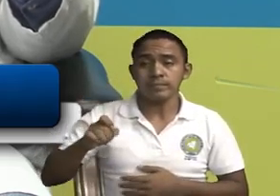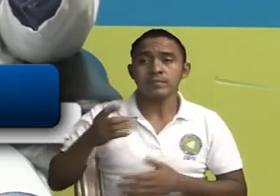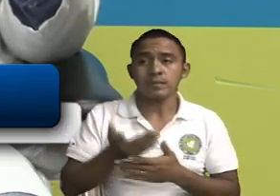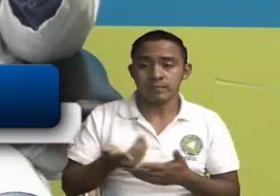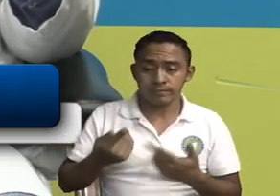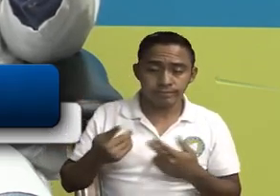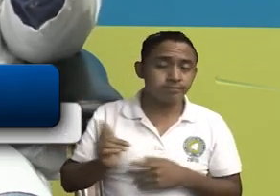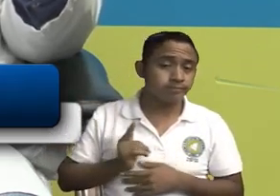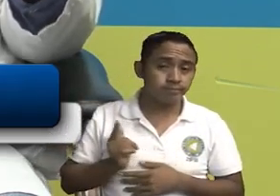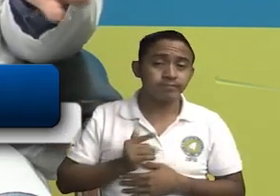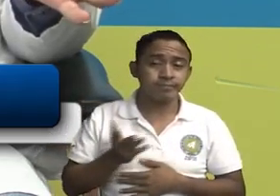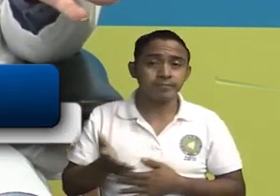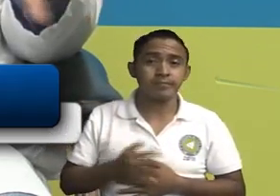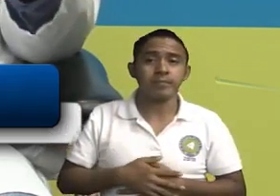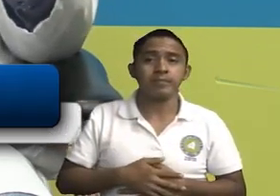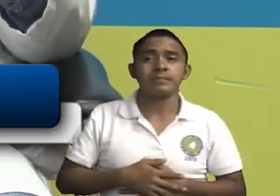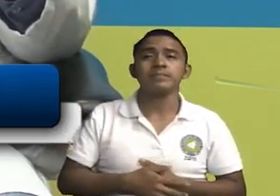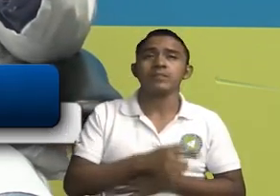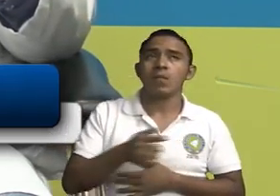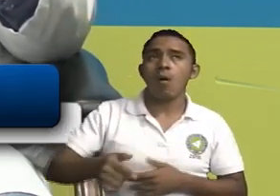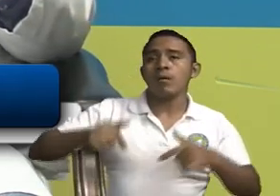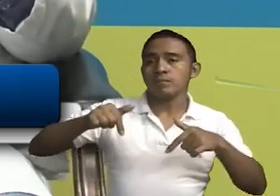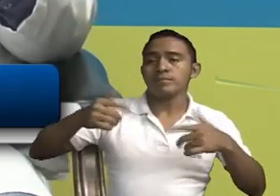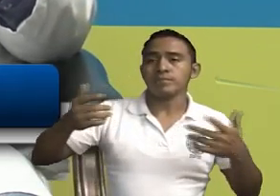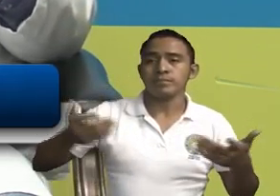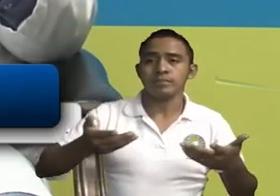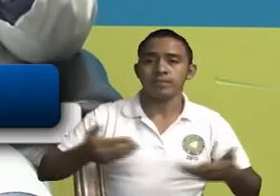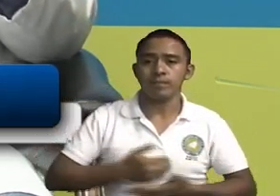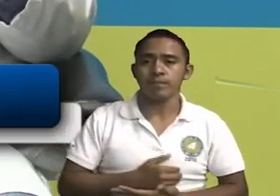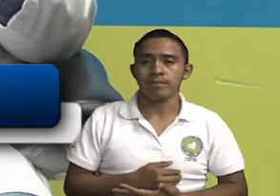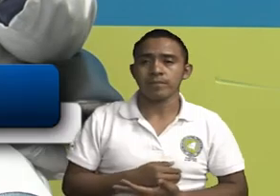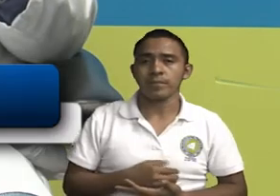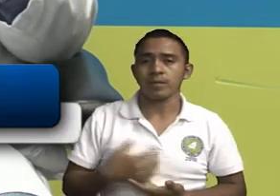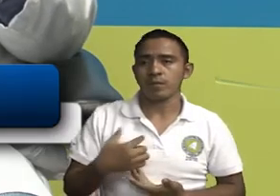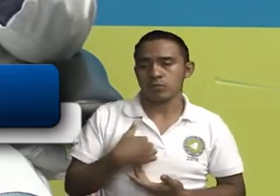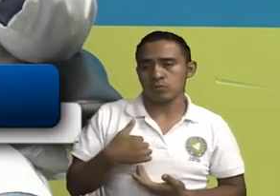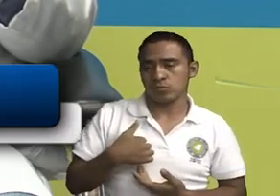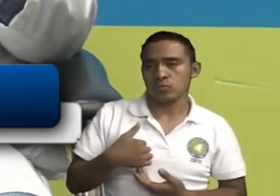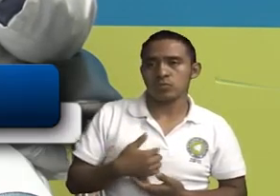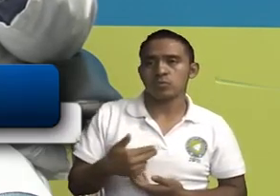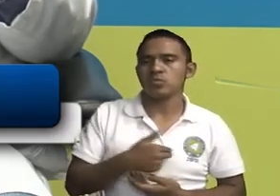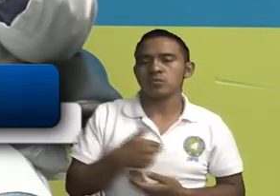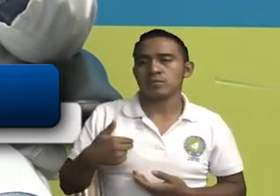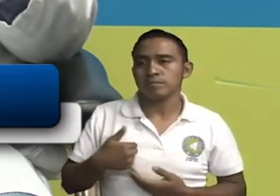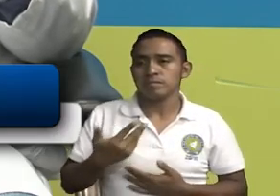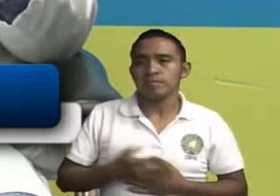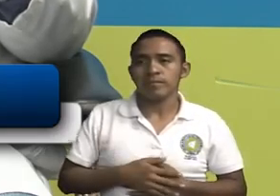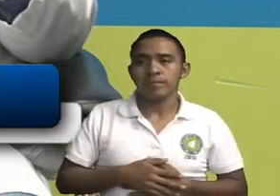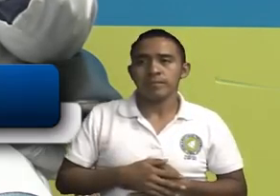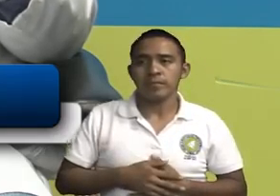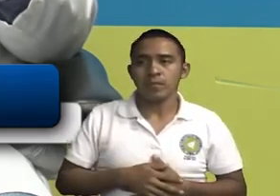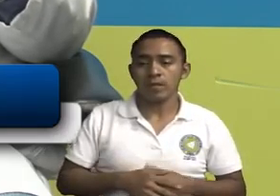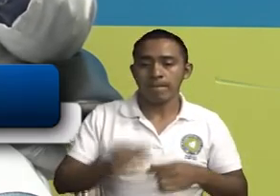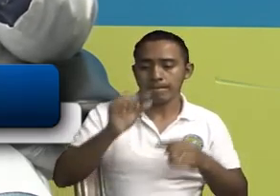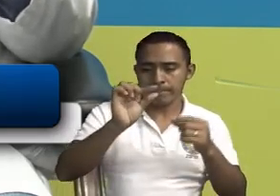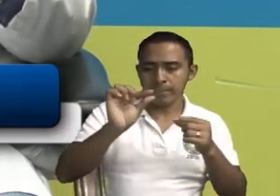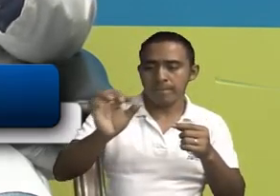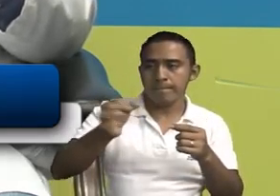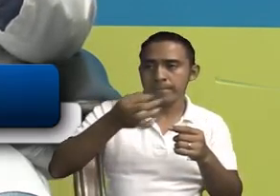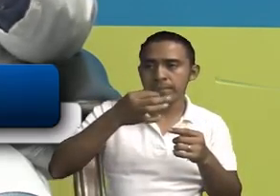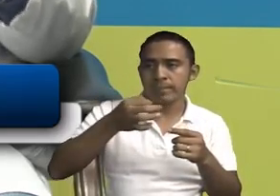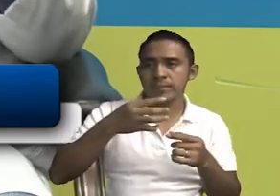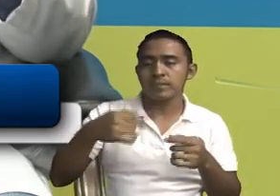tiene. Entonces ahí donde uno, generalmente lo que yo hago es que le mando, ¿verdad?, los que tienen menos reacciones adversas, pero lo